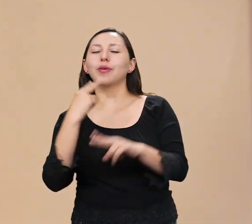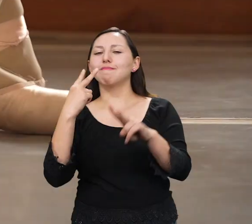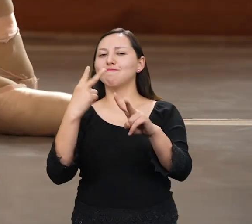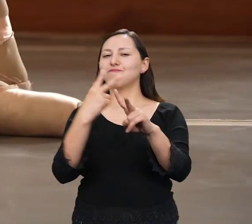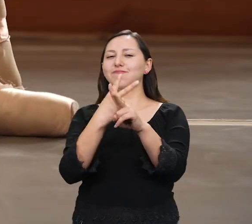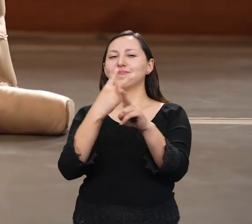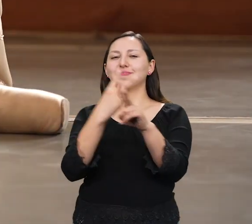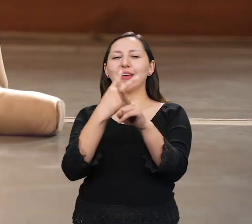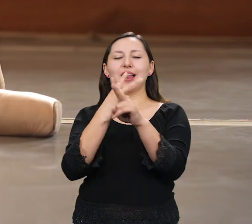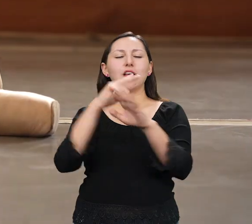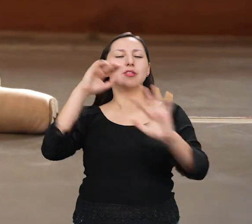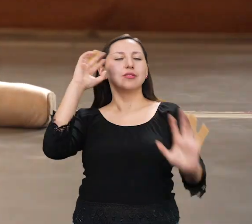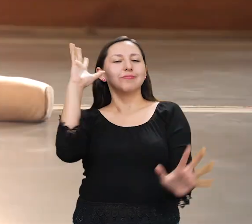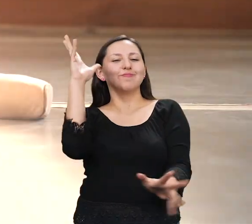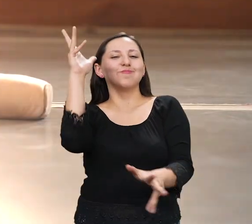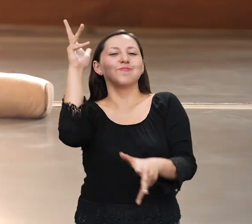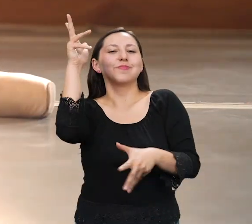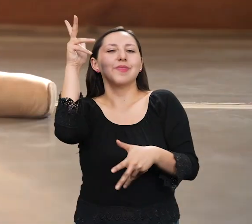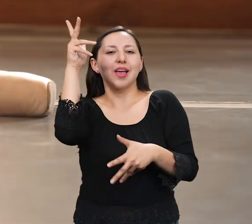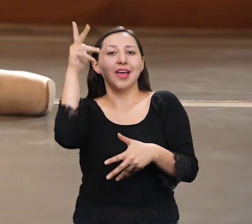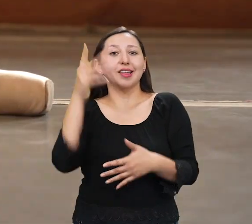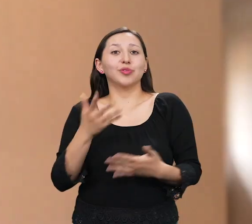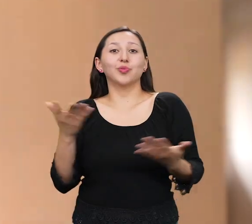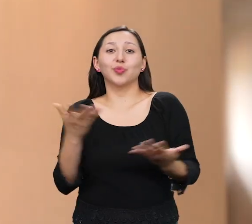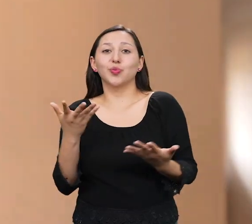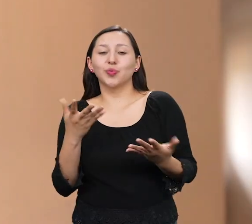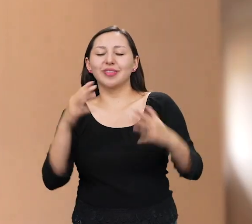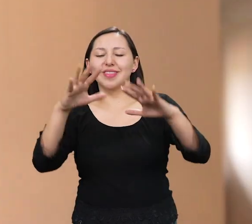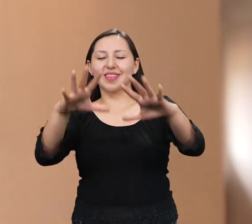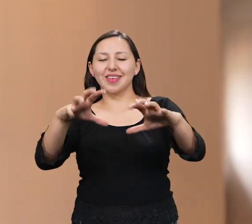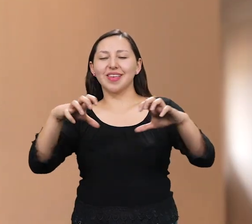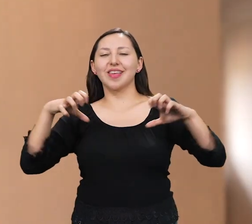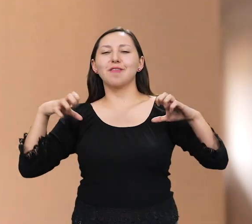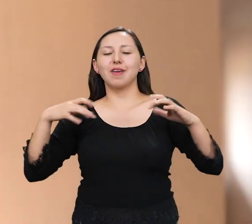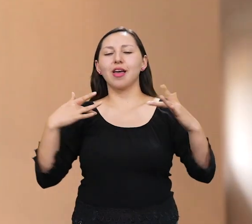las bailarinas tenemos que representar distintos papeles.